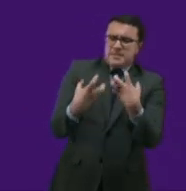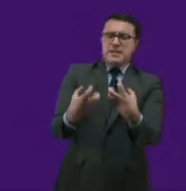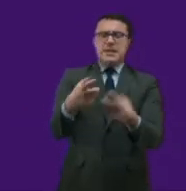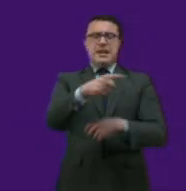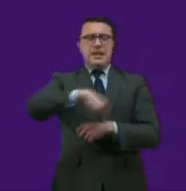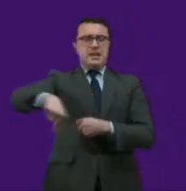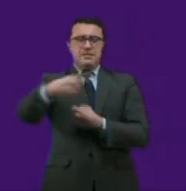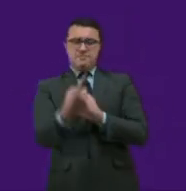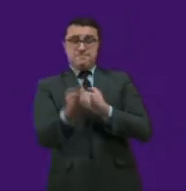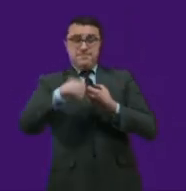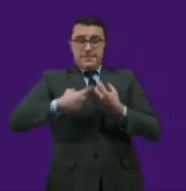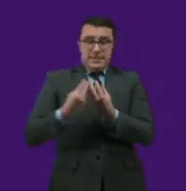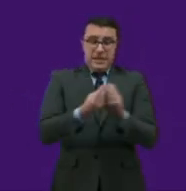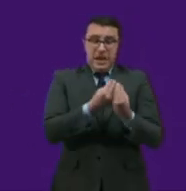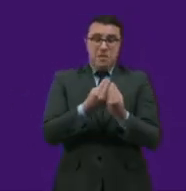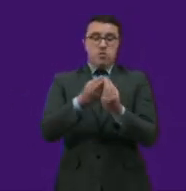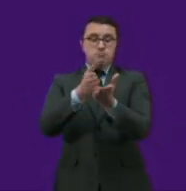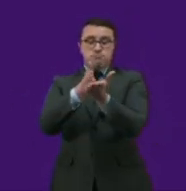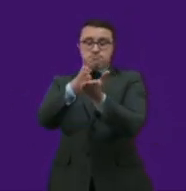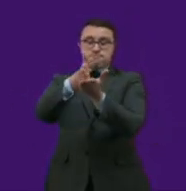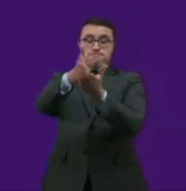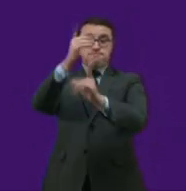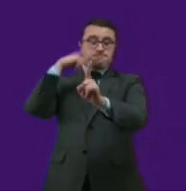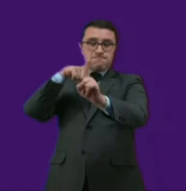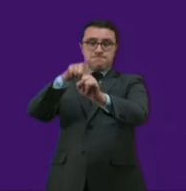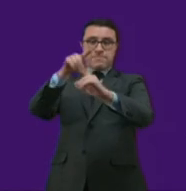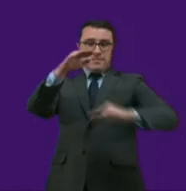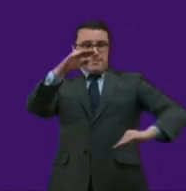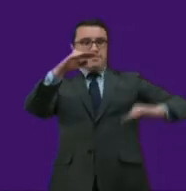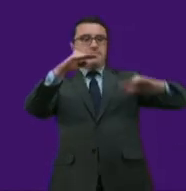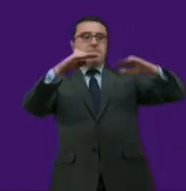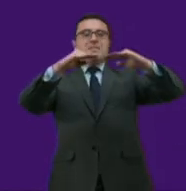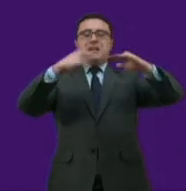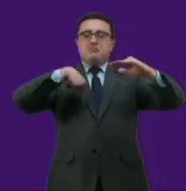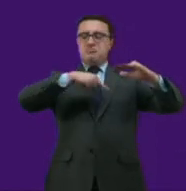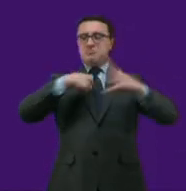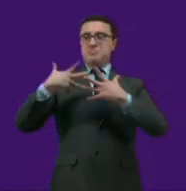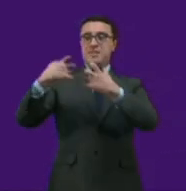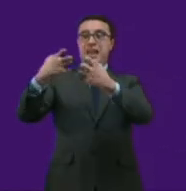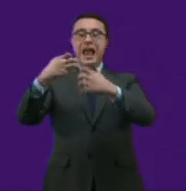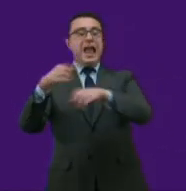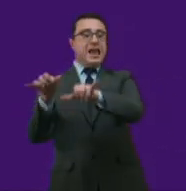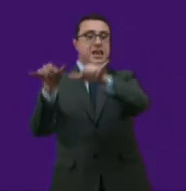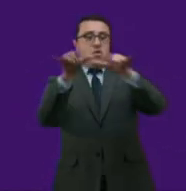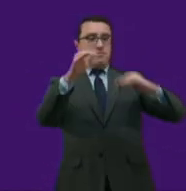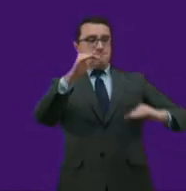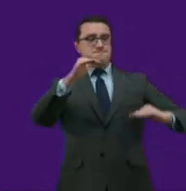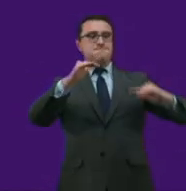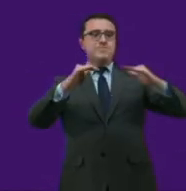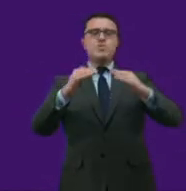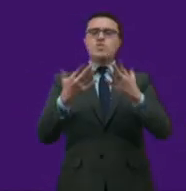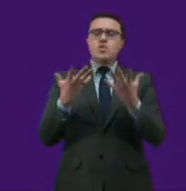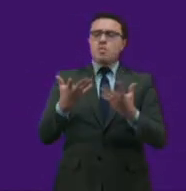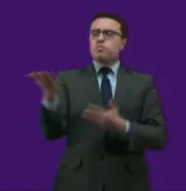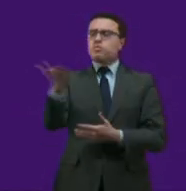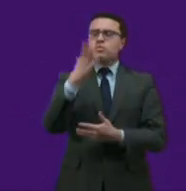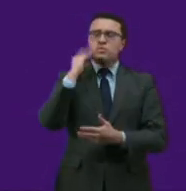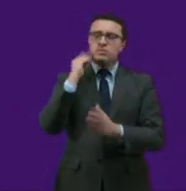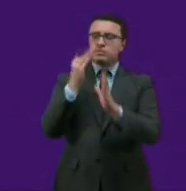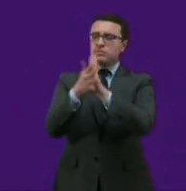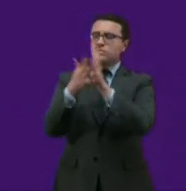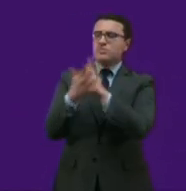equipo, estén alineadas y estén al mismo nivel de las que tiene un fundador? ¿Cuál es su experiencia en esto,